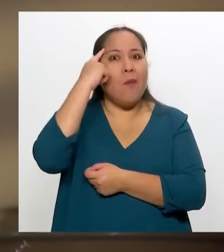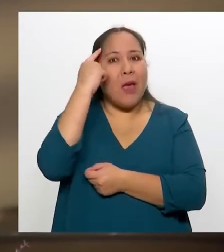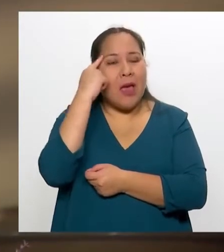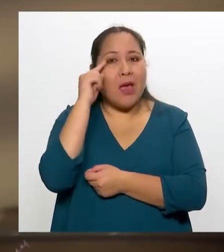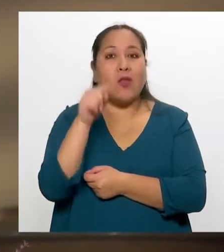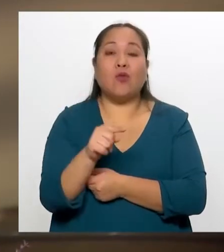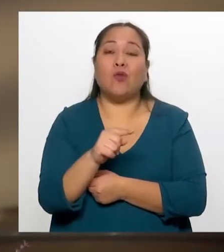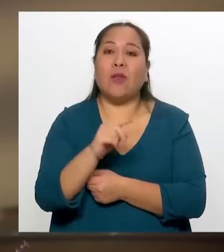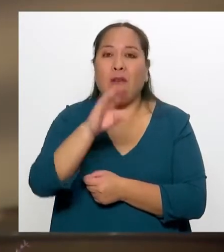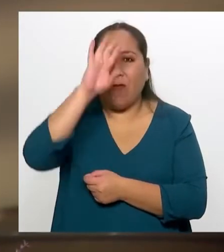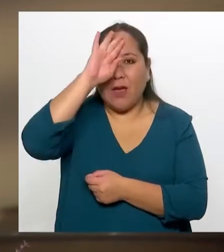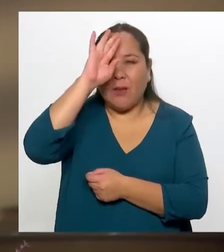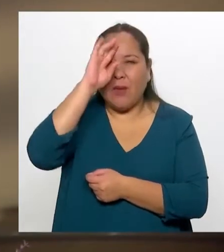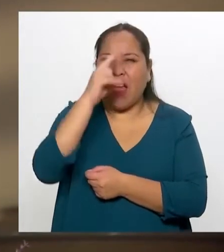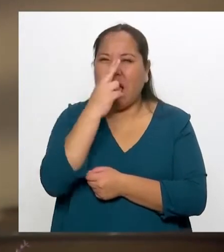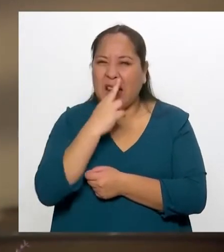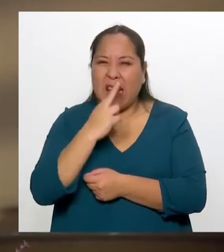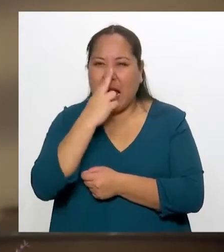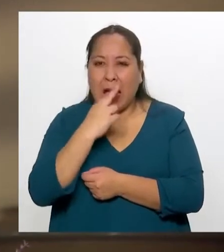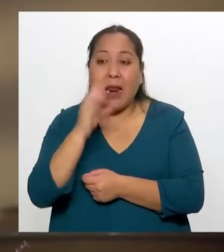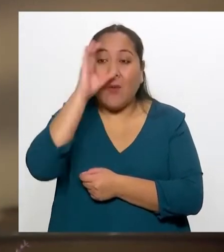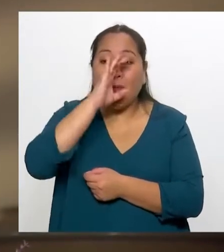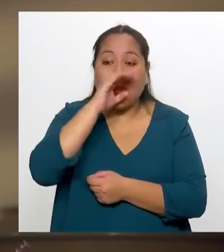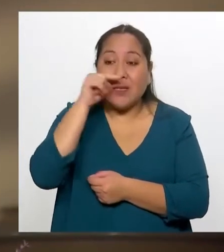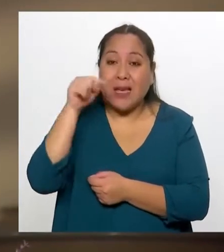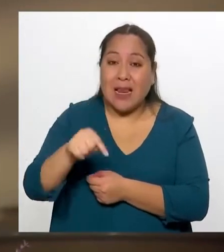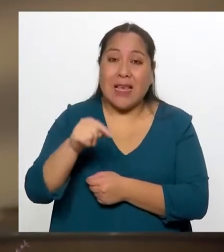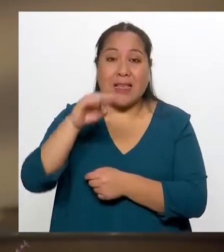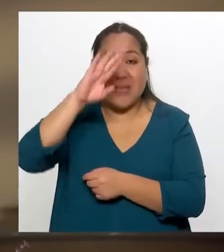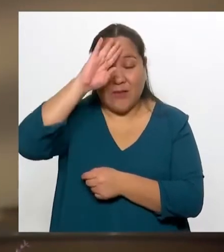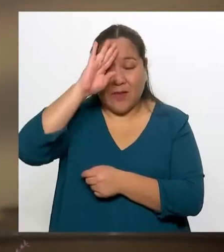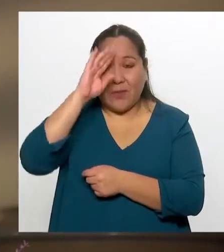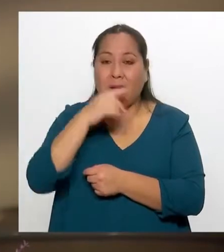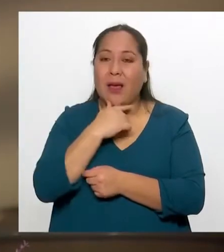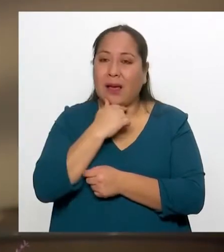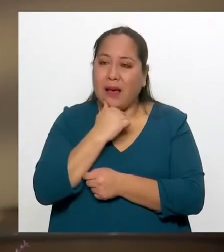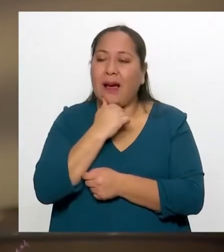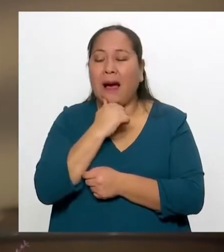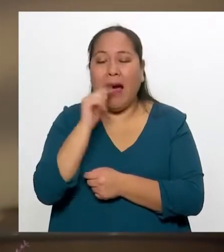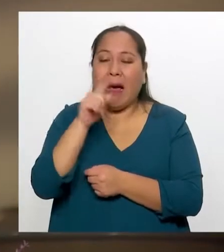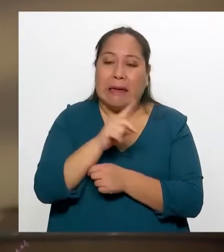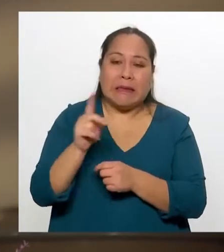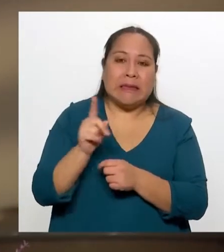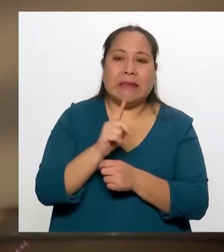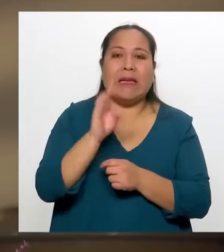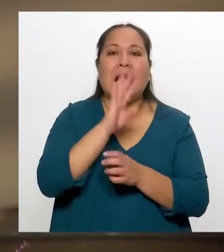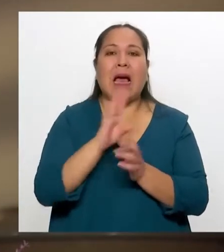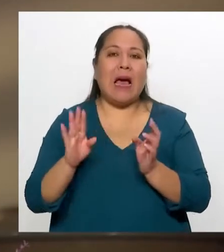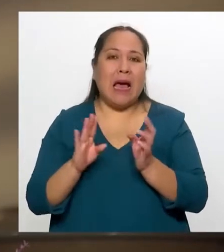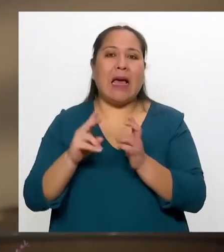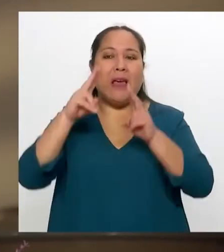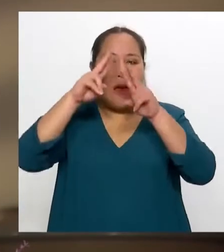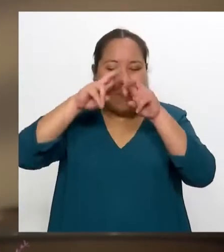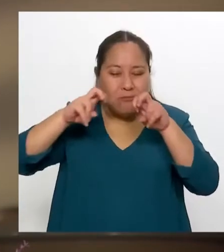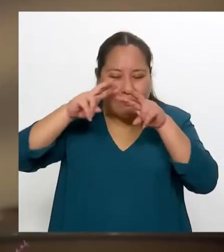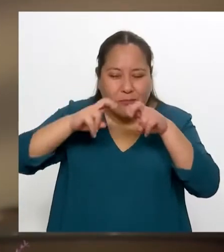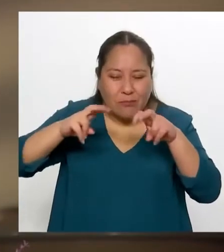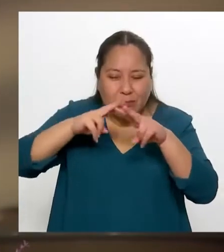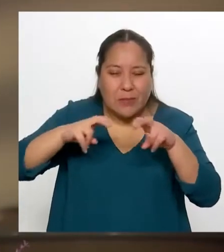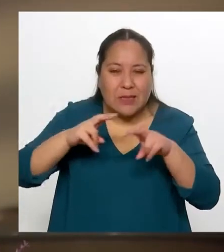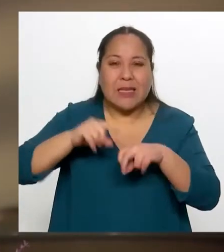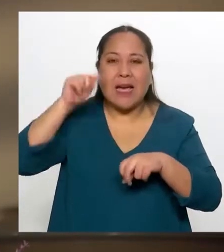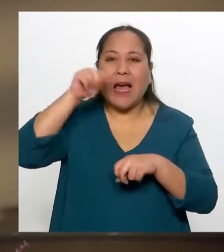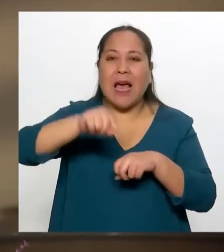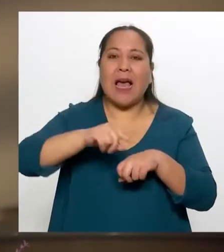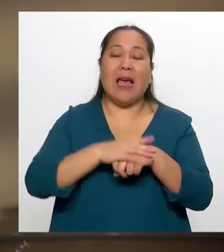un diagnóstico diferencial para poder buscar esta enfermedad en estos niños, ¿no? A ellos, inclusive, se les hace un estudio que se llama test de sudor y con eso nos ayuda a